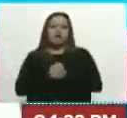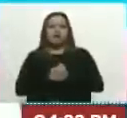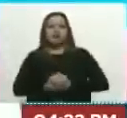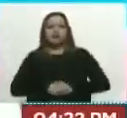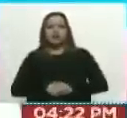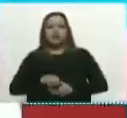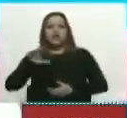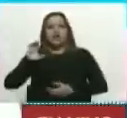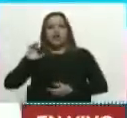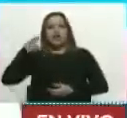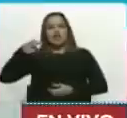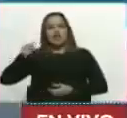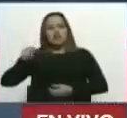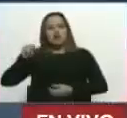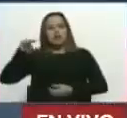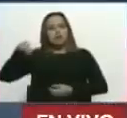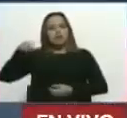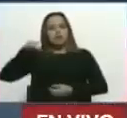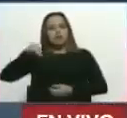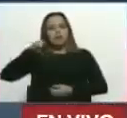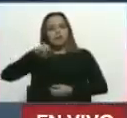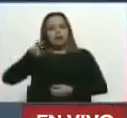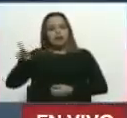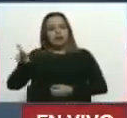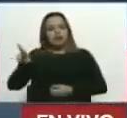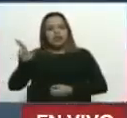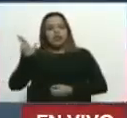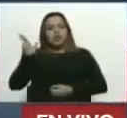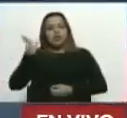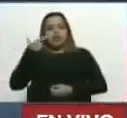de Haití. Adelante, hermano.